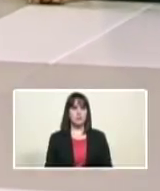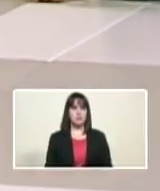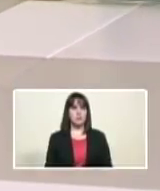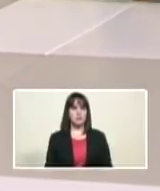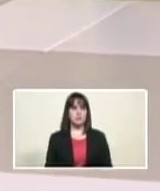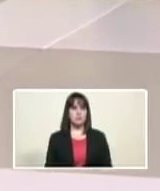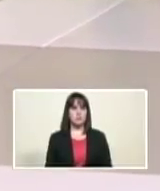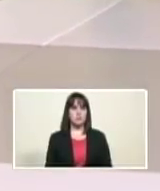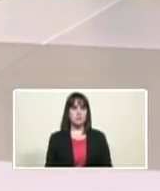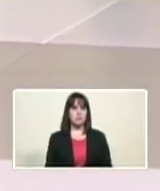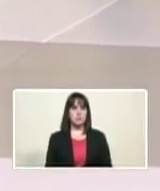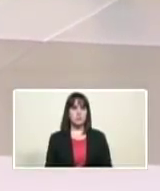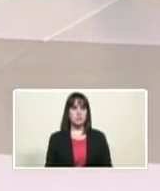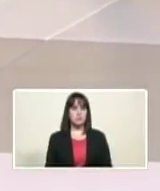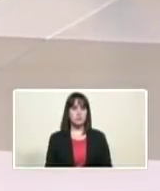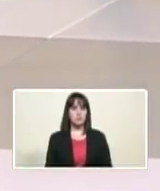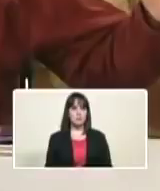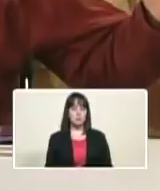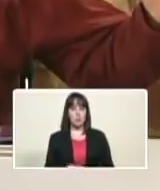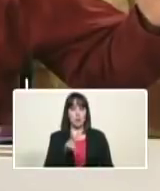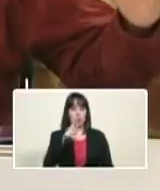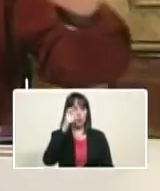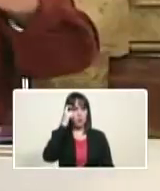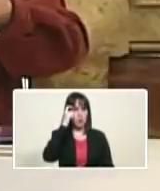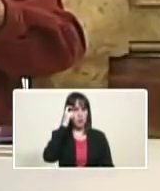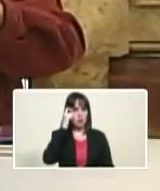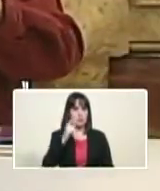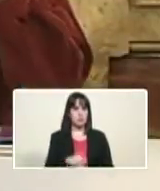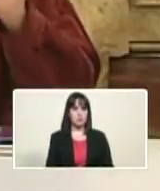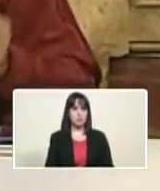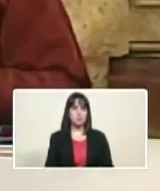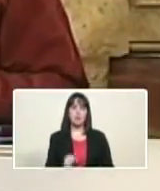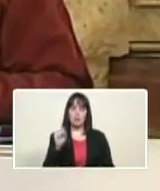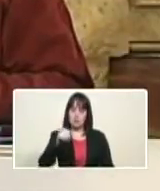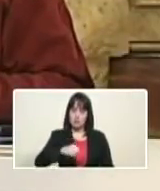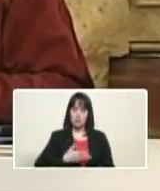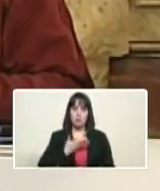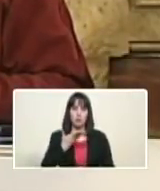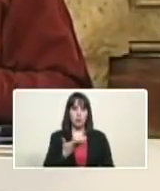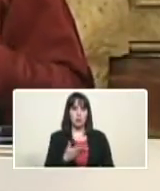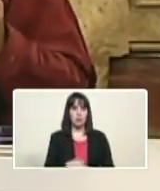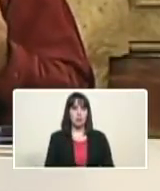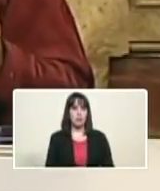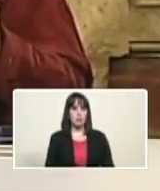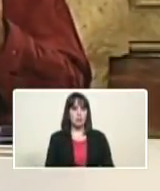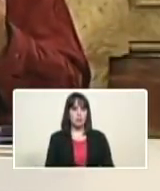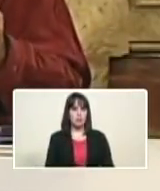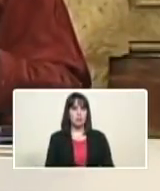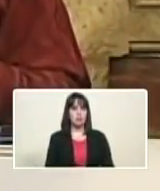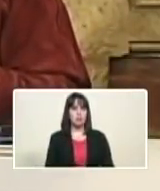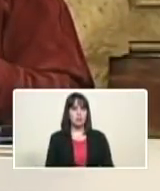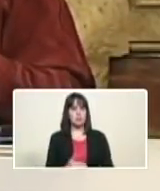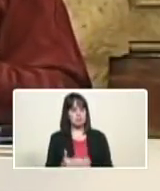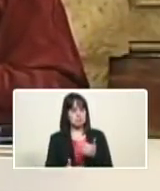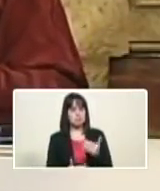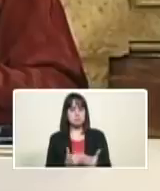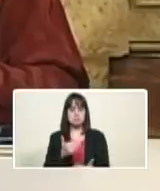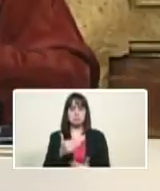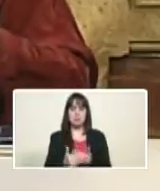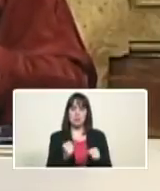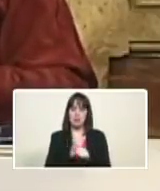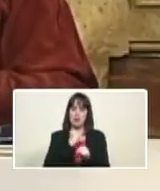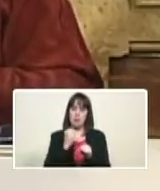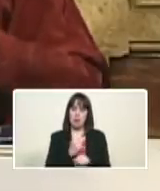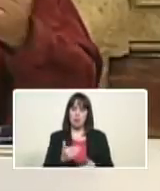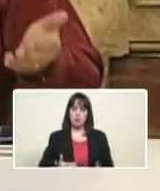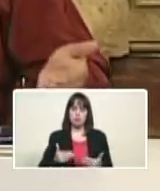Venezuela, 2 días, si se puede. Vamos, vamos, con buenos pasos,